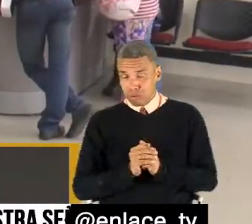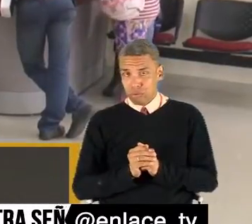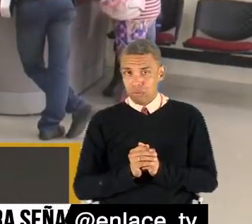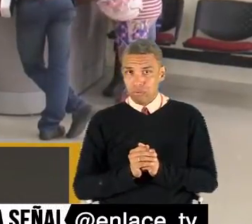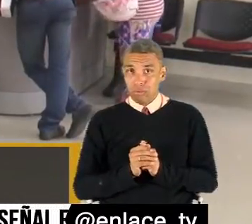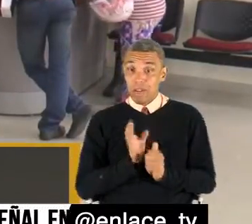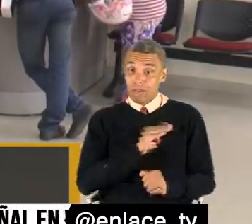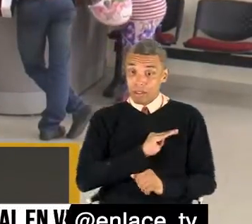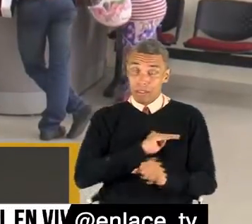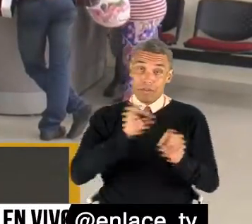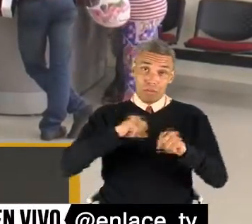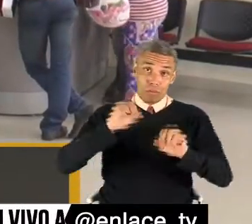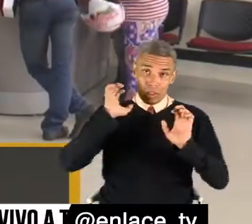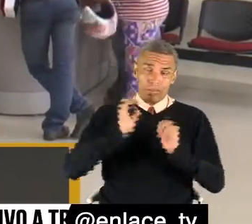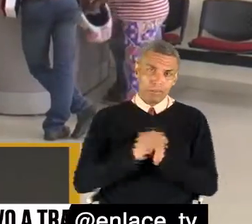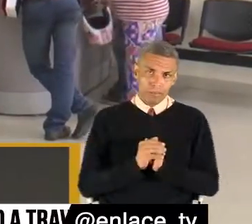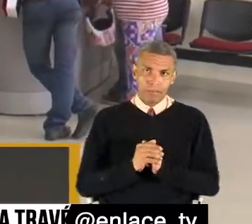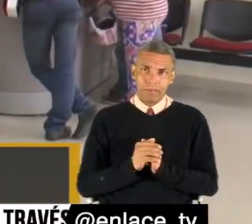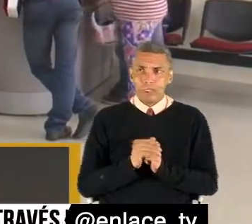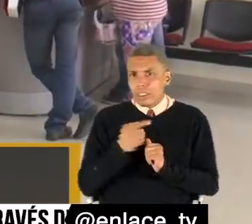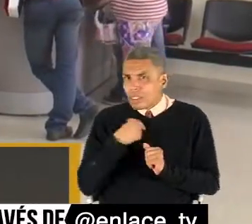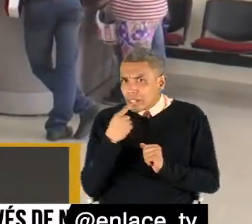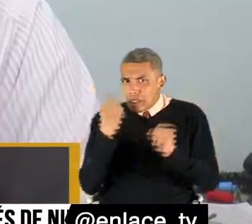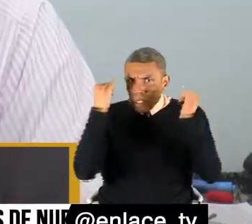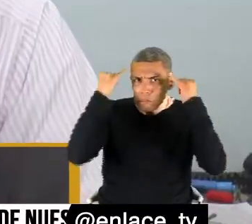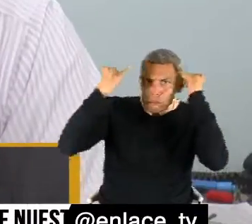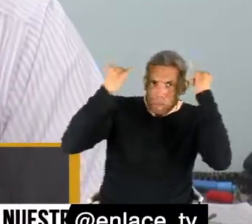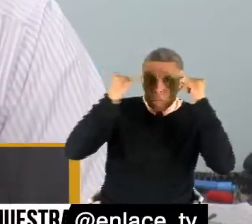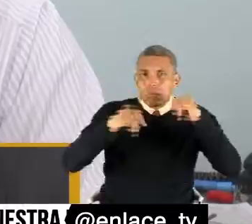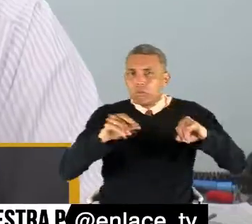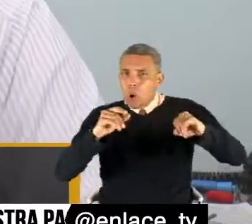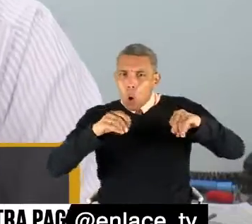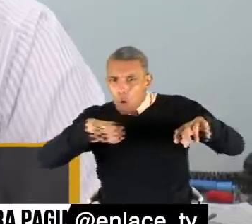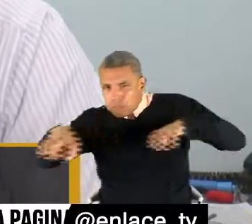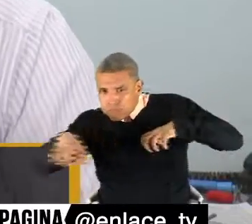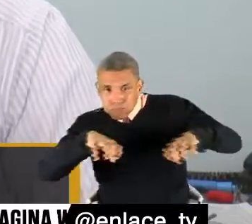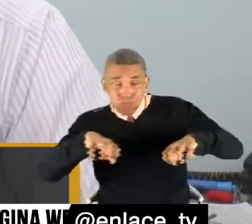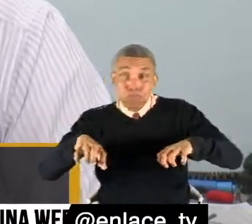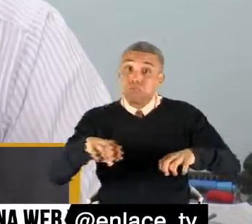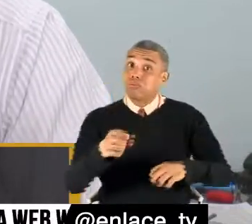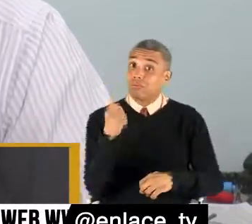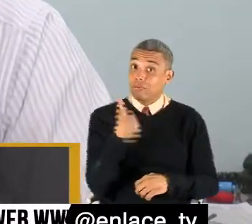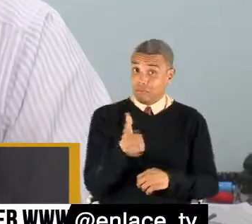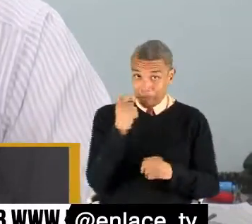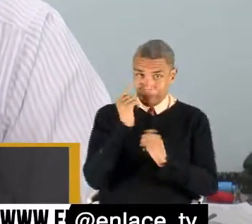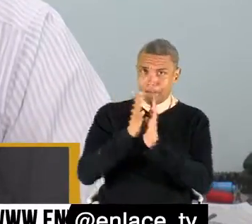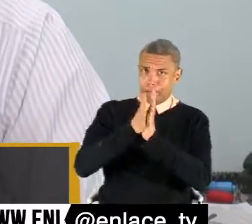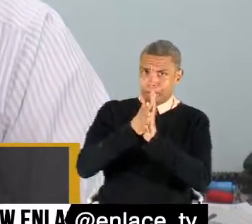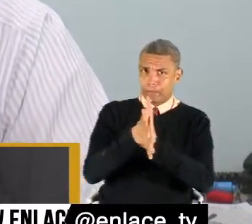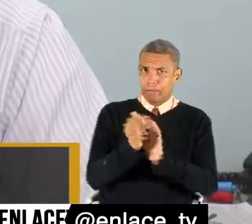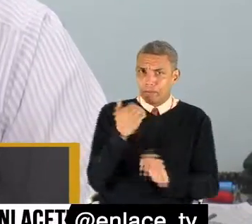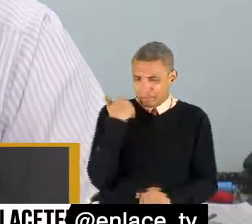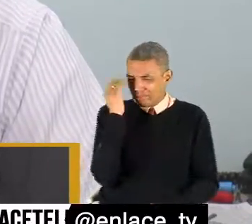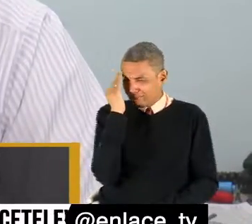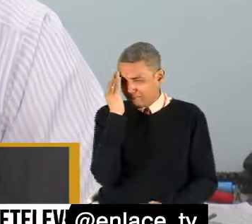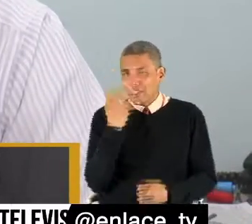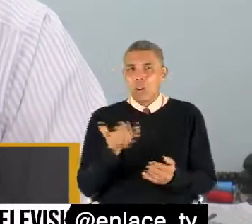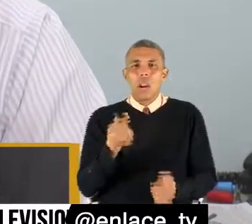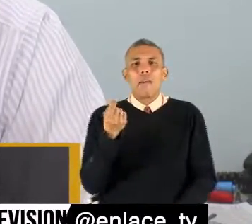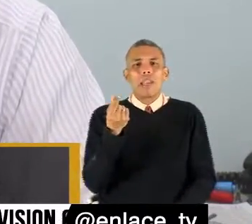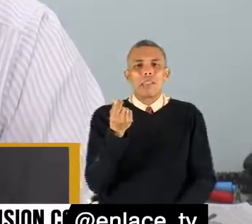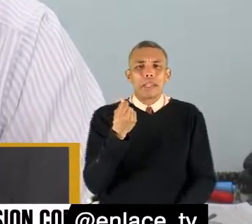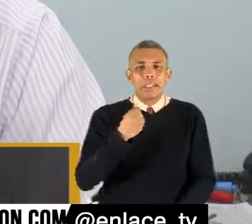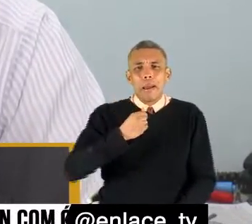nuevo presidente ha destacado el avance en logística que tiene la municipalidad. Barranca Bermeja, en medio de toda la crisis, como